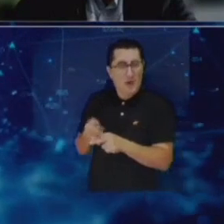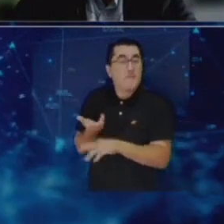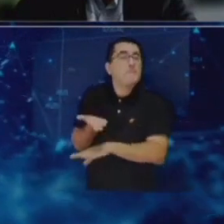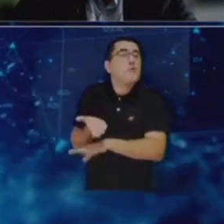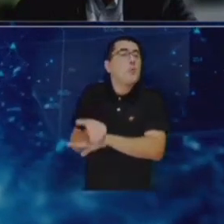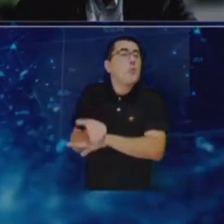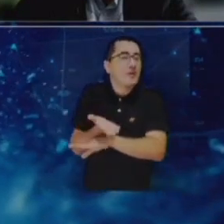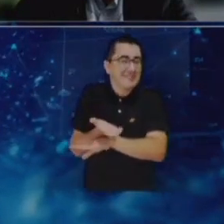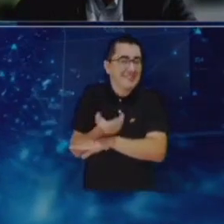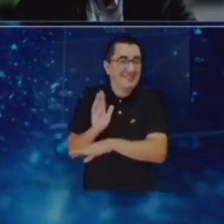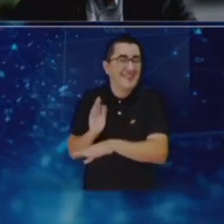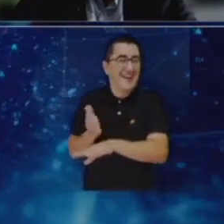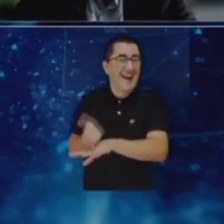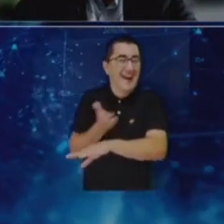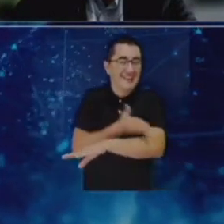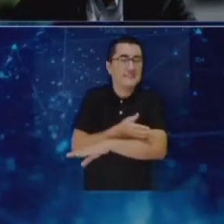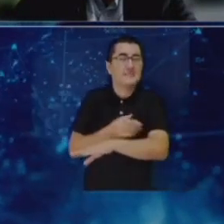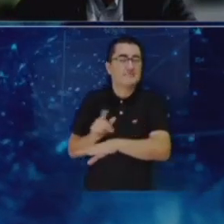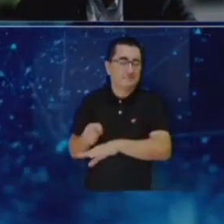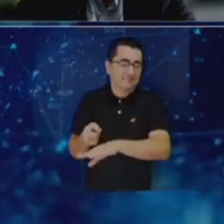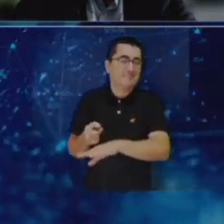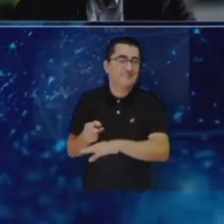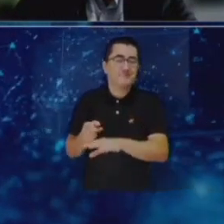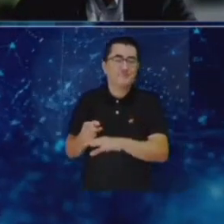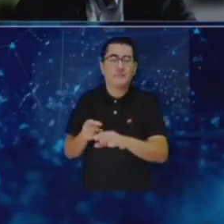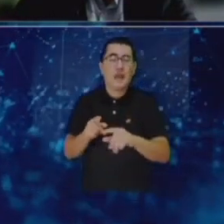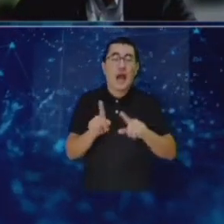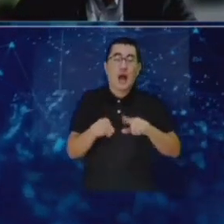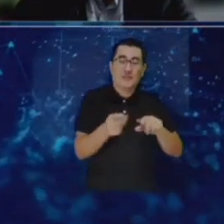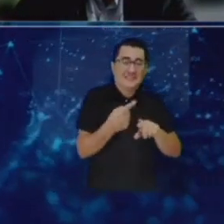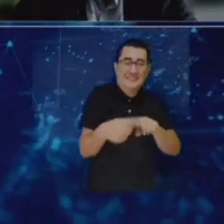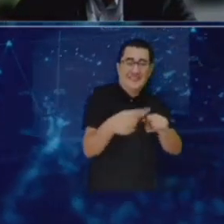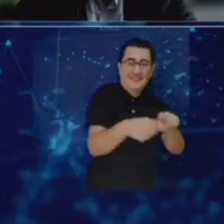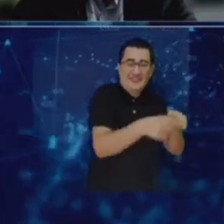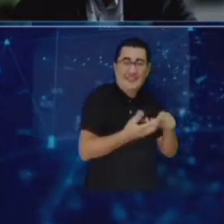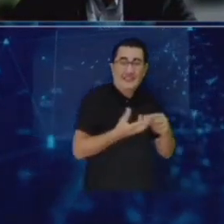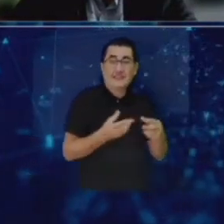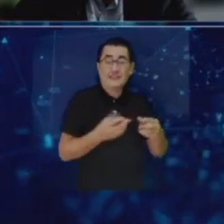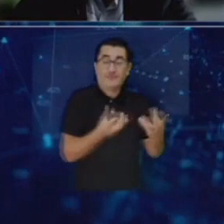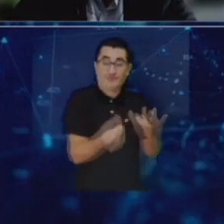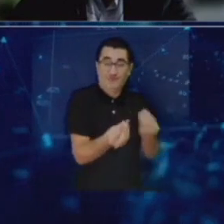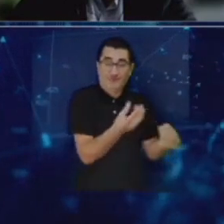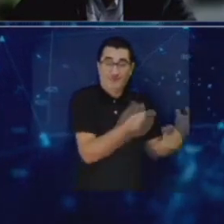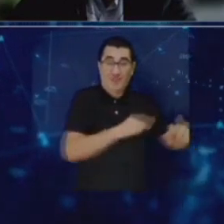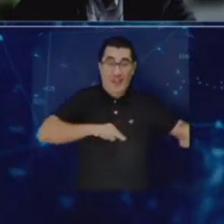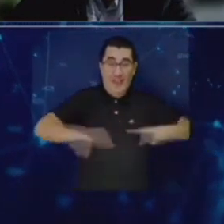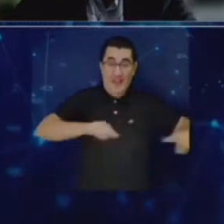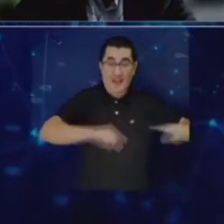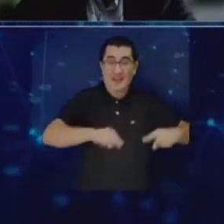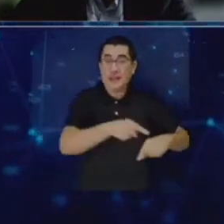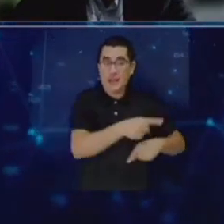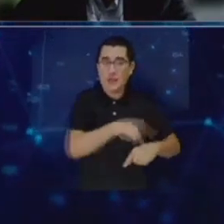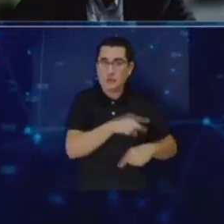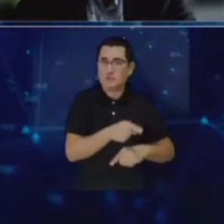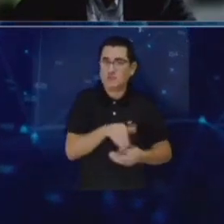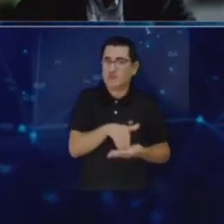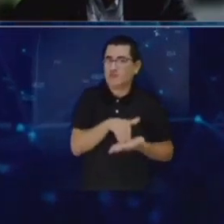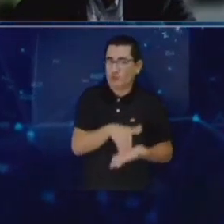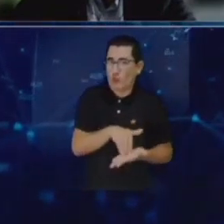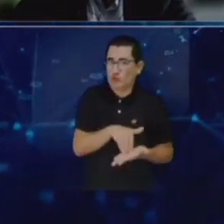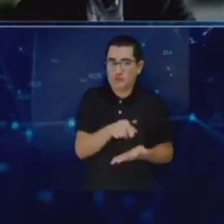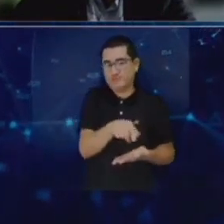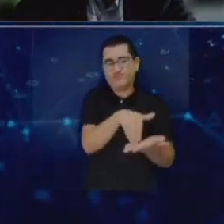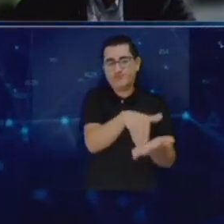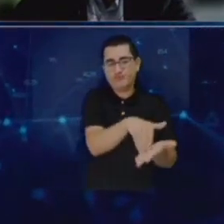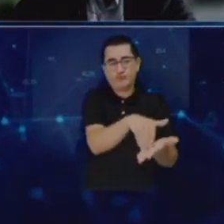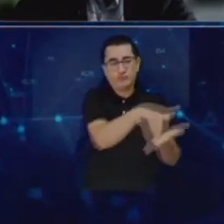presentan las diferentes administraciones. Estas propuestas ya establecen una posición por parte de la